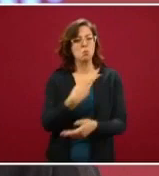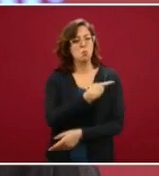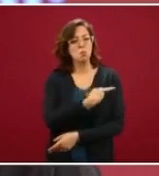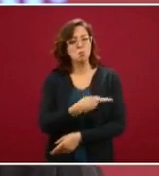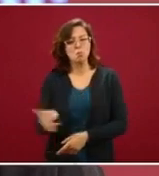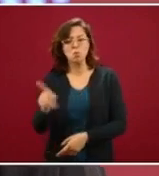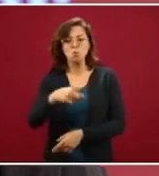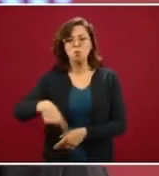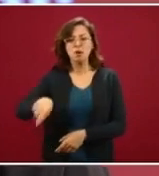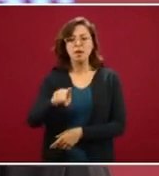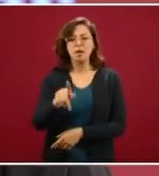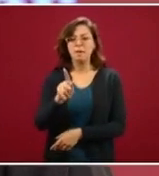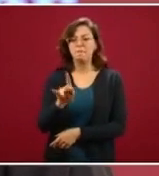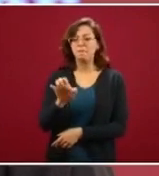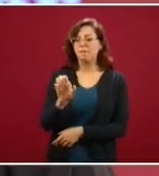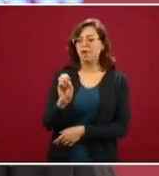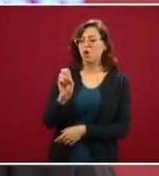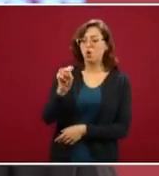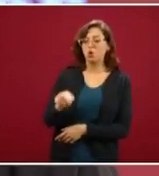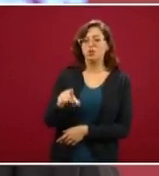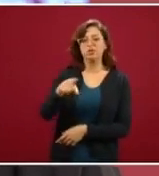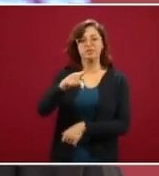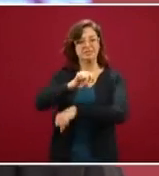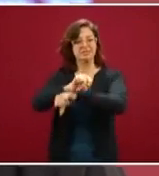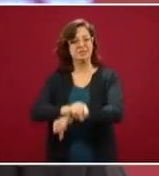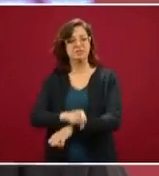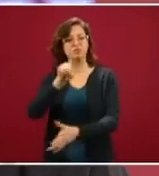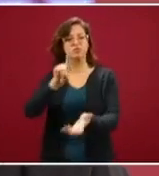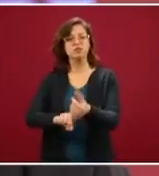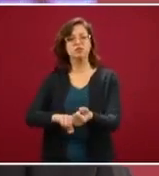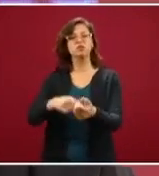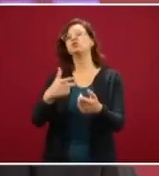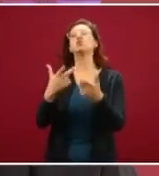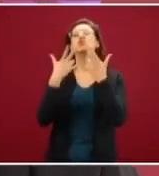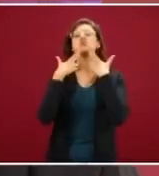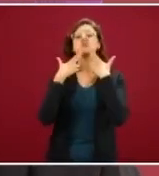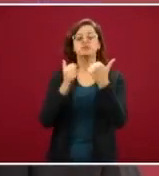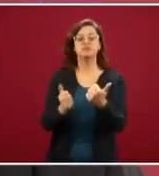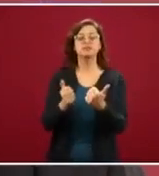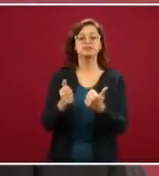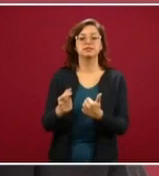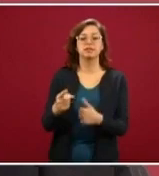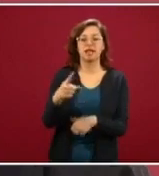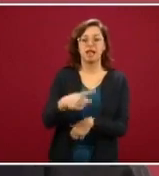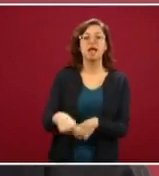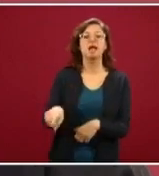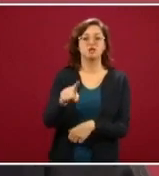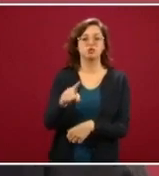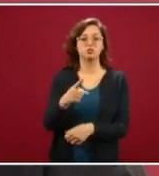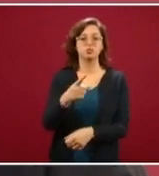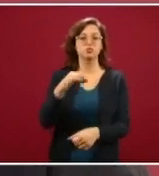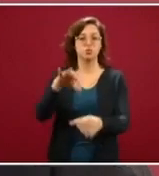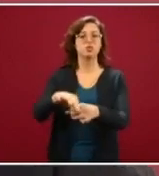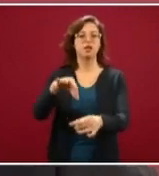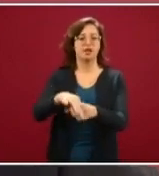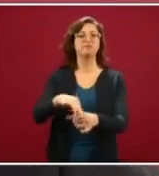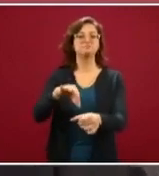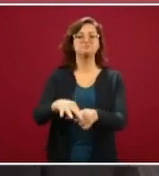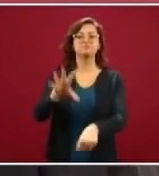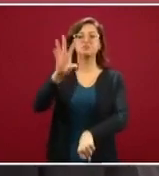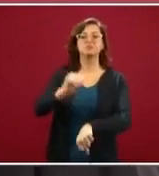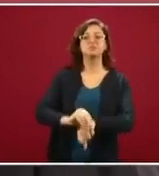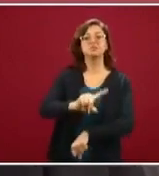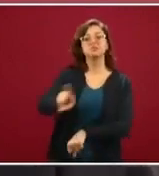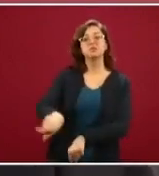derecho los peones de las haciendas. Empezaron a votar después de la revolución,